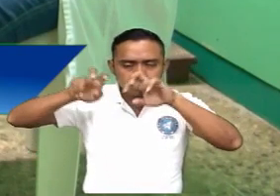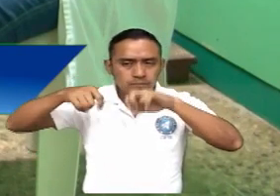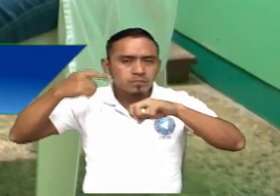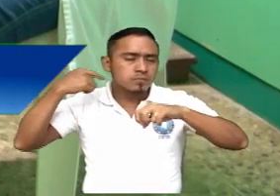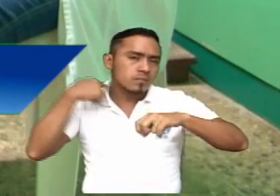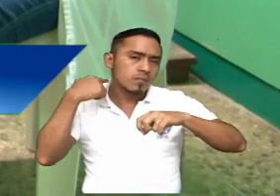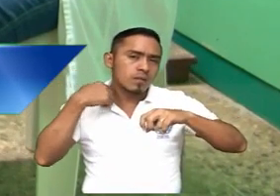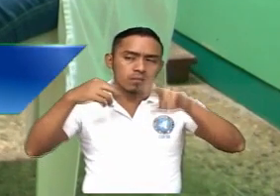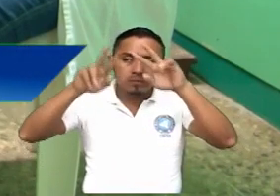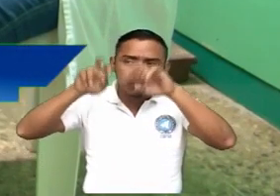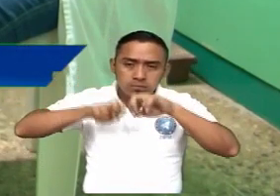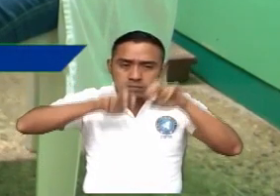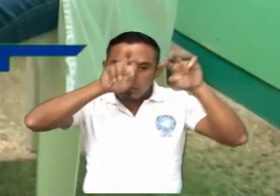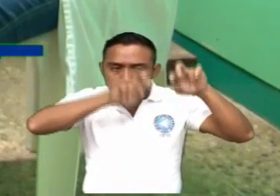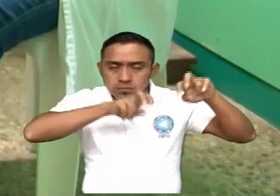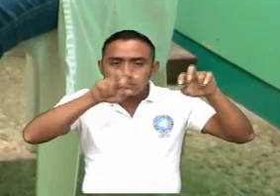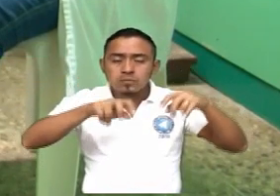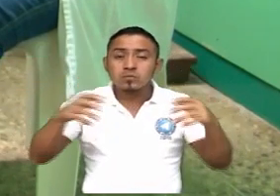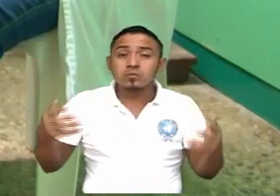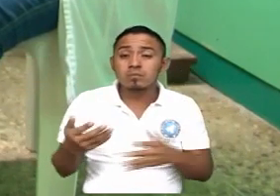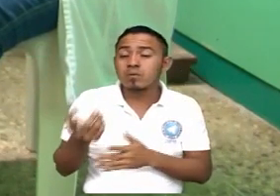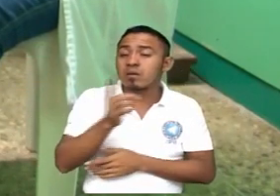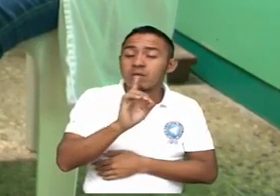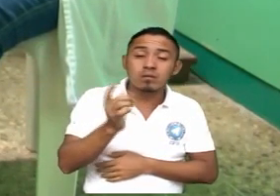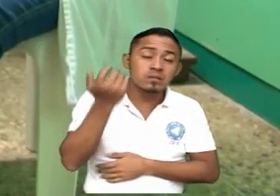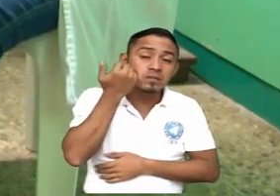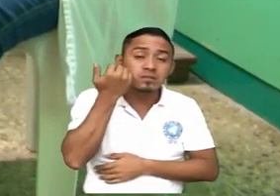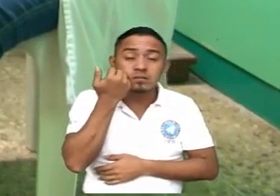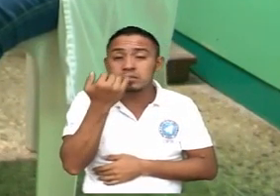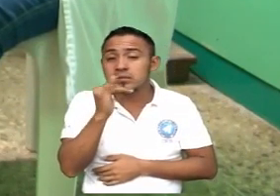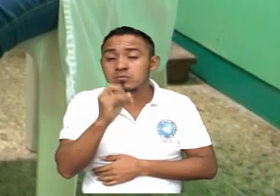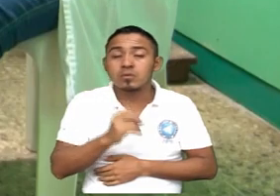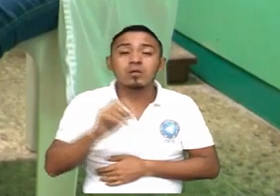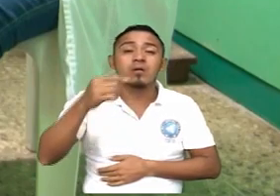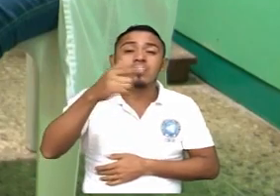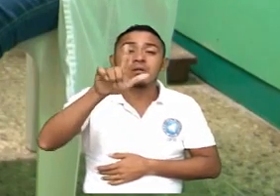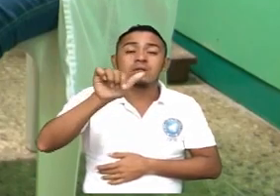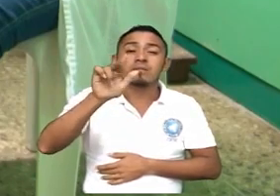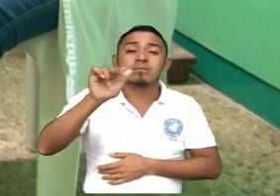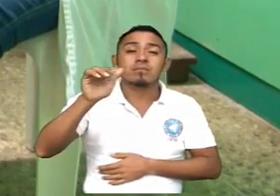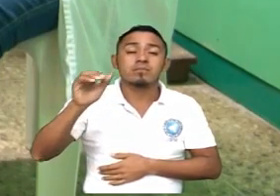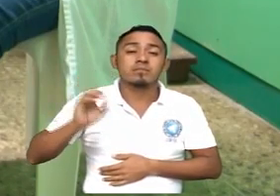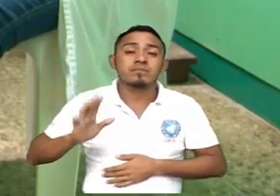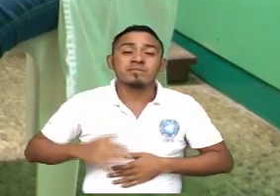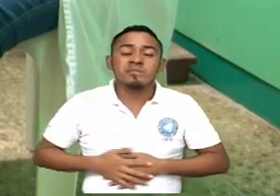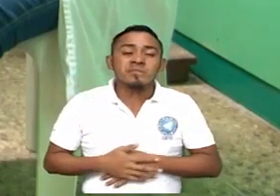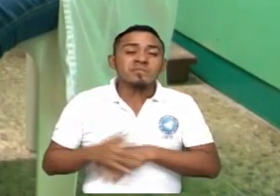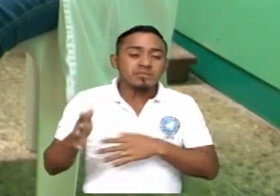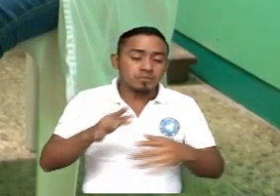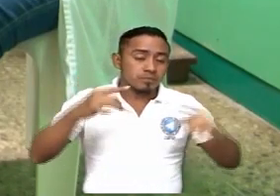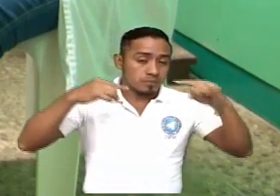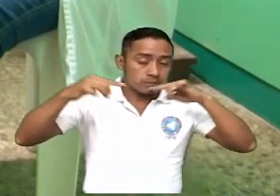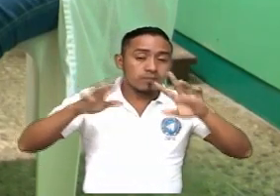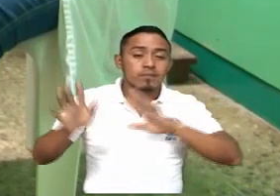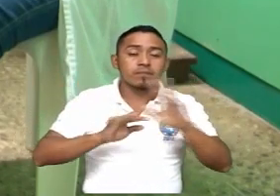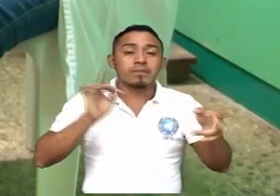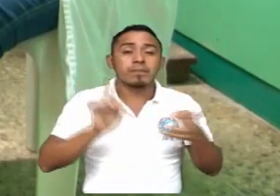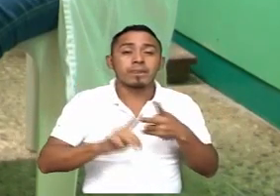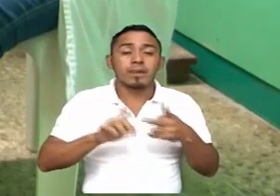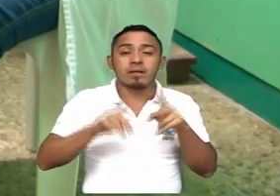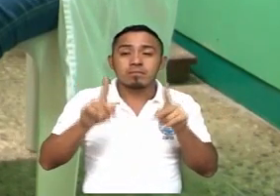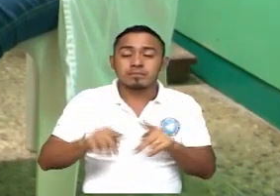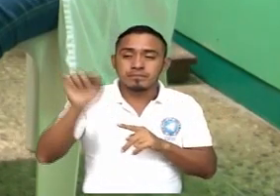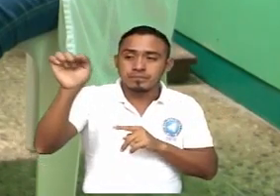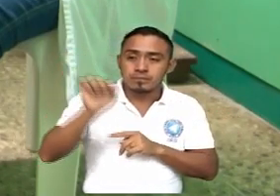siempre andamos pesquisando ante un glaucoma. Uno, esa es una de las estrategias que nosotros hacemos. Y lo otro, que si al paciente vino y